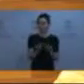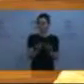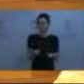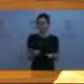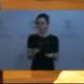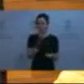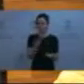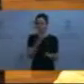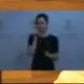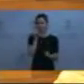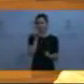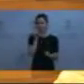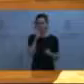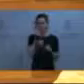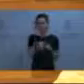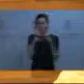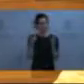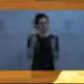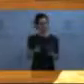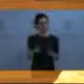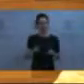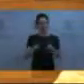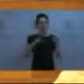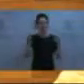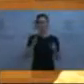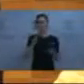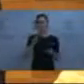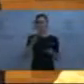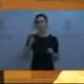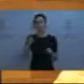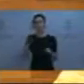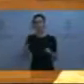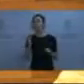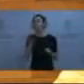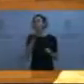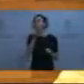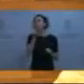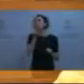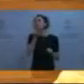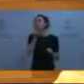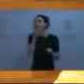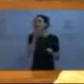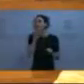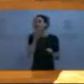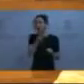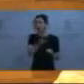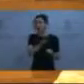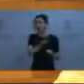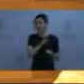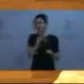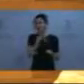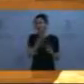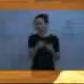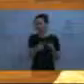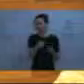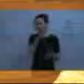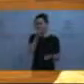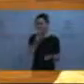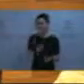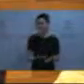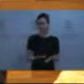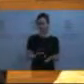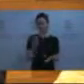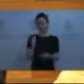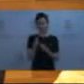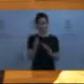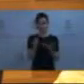que tenían por esa mala gestión de Vipasa lo eran, por ejemplo, en algo que usted ha recalcado como que funciona correctamente, que